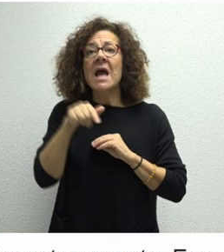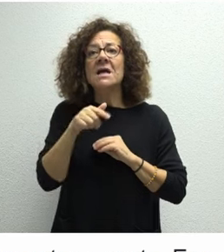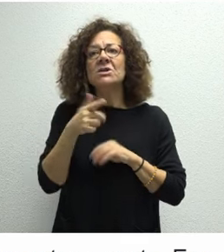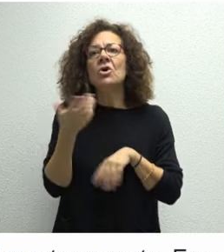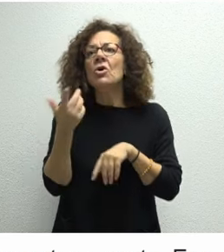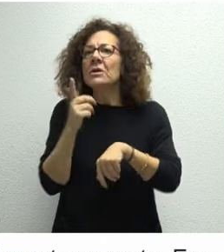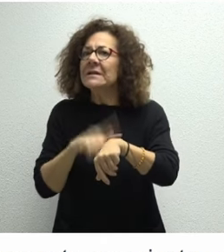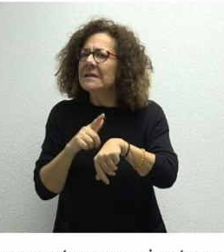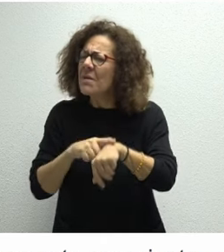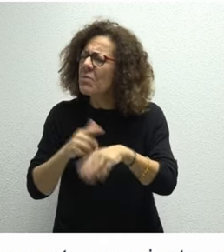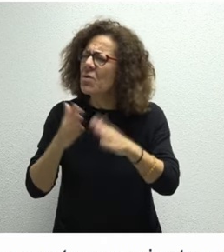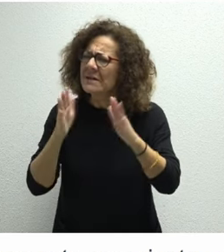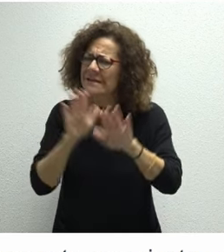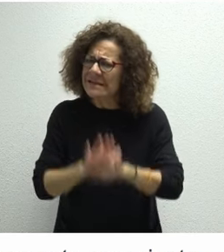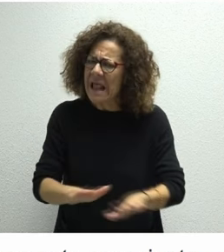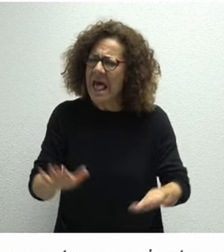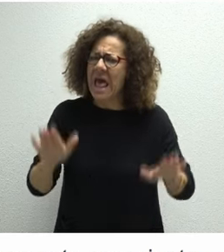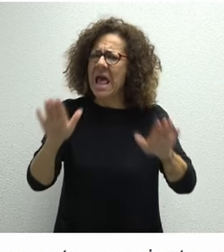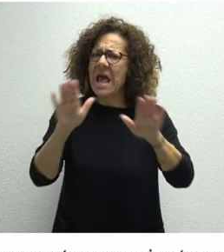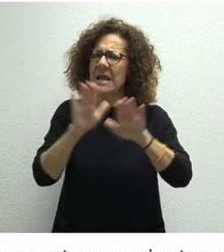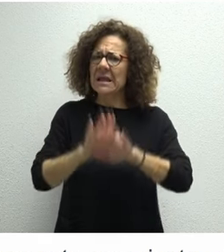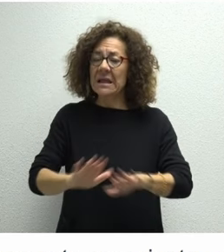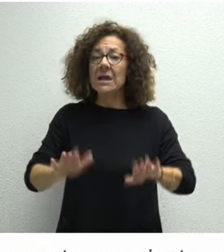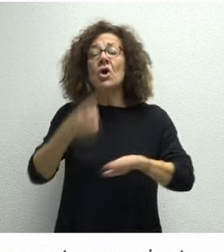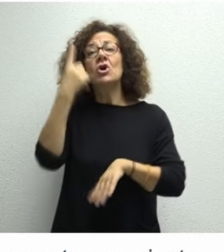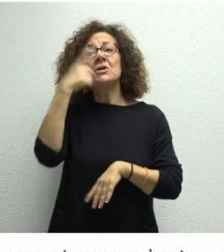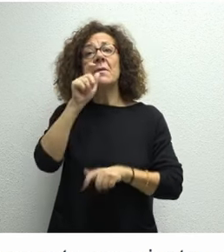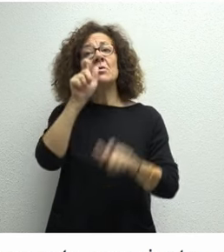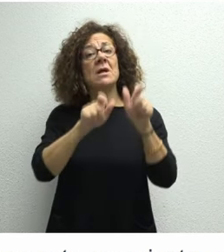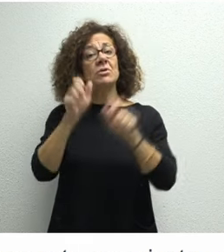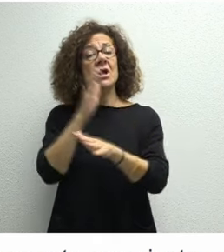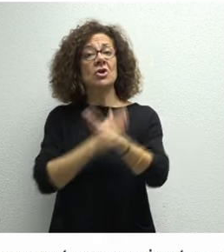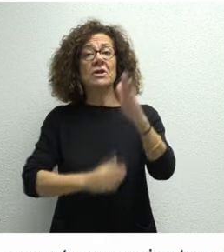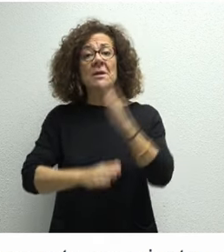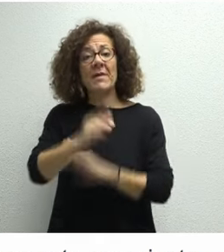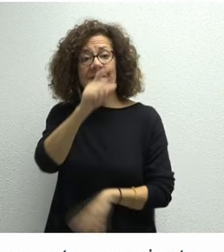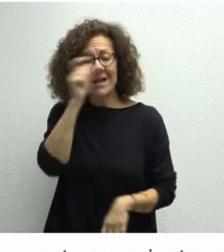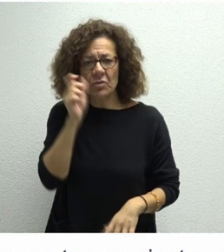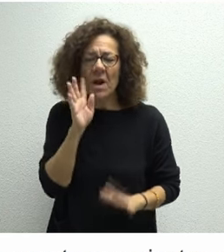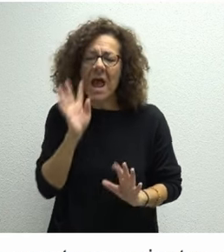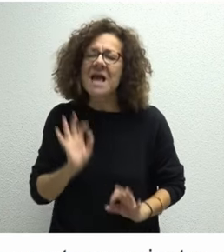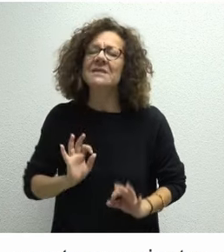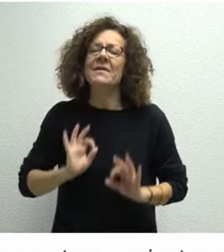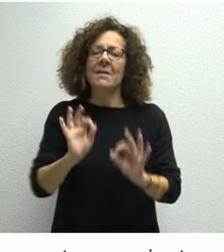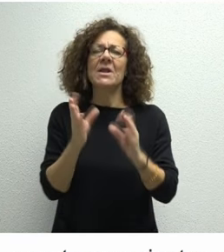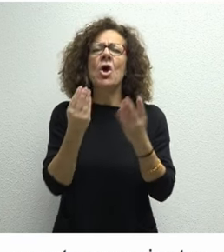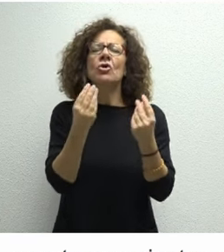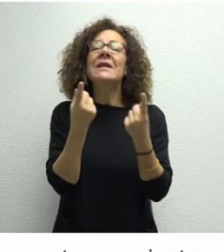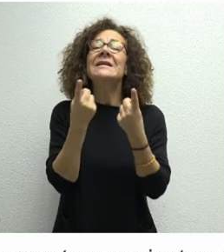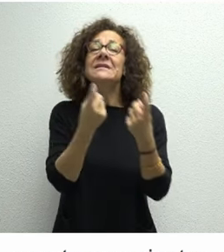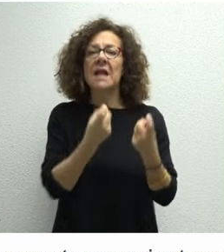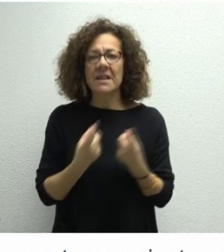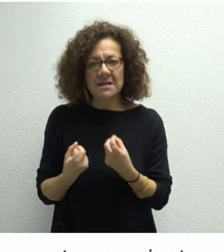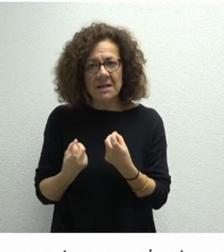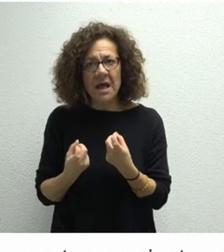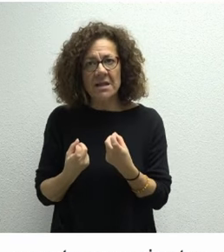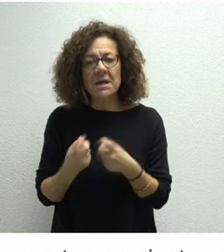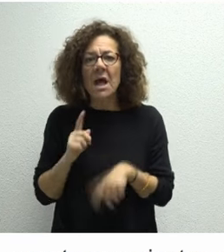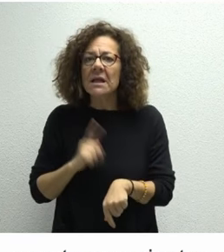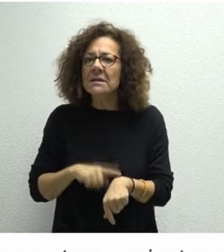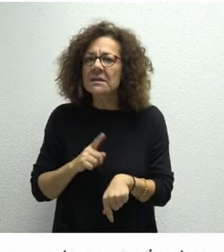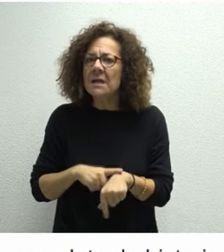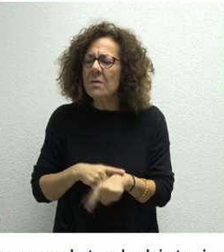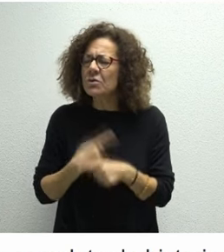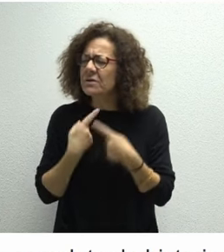tiempo sin prisas eh bien sabemos que las personas con discapacidad intelectual sobre todo con tantas necesidades llevan otros tiempos